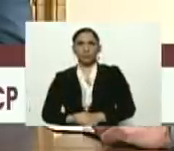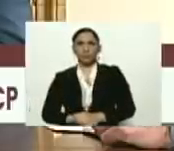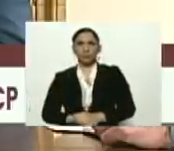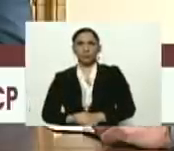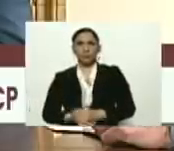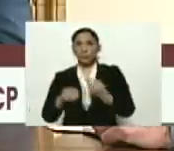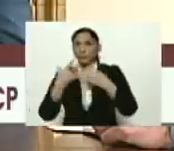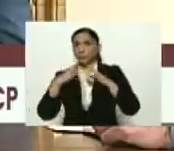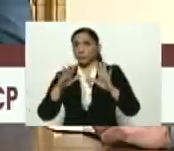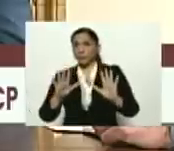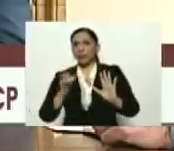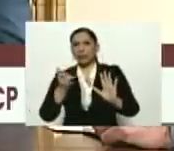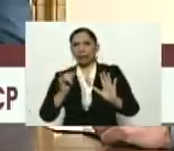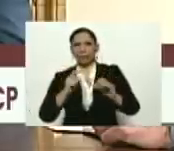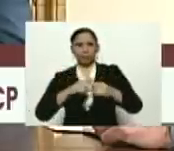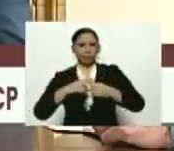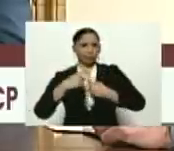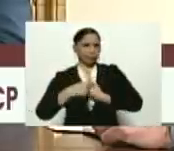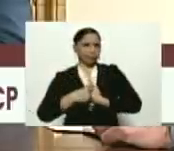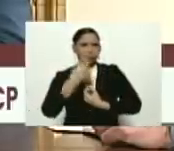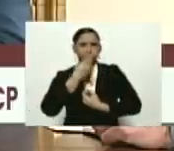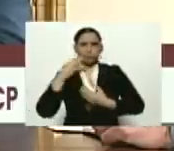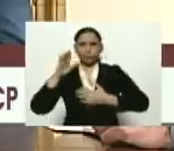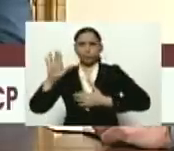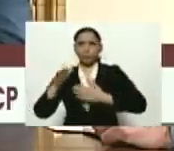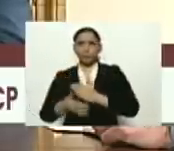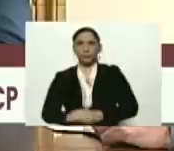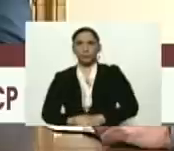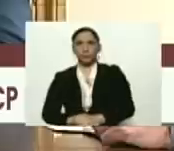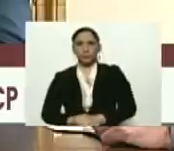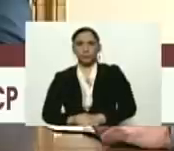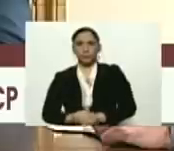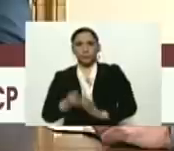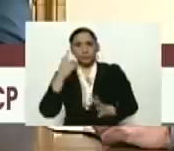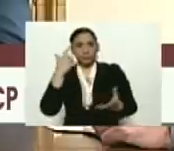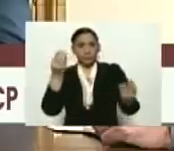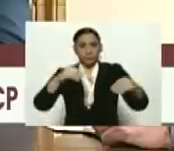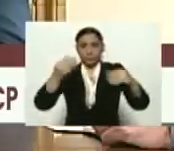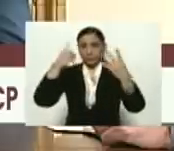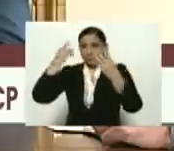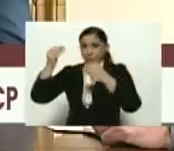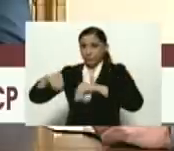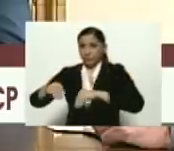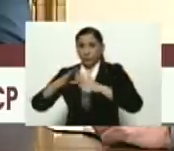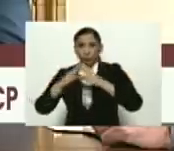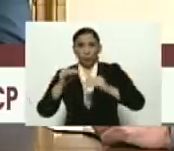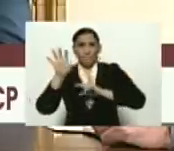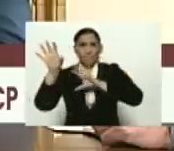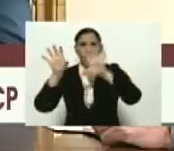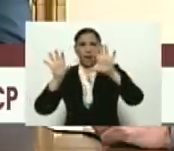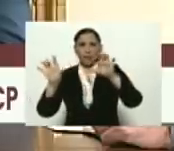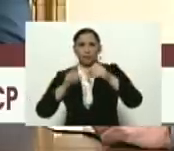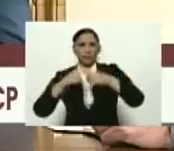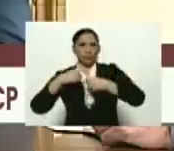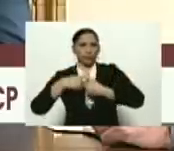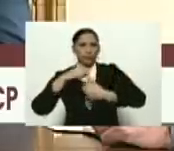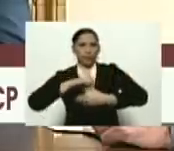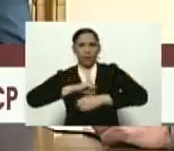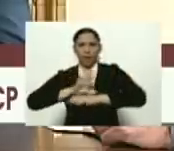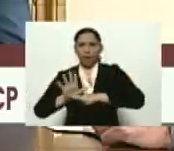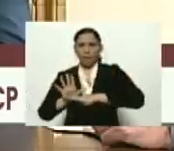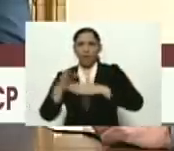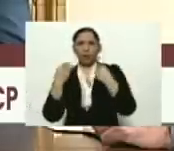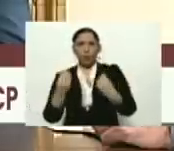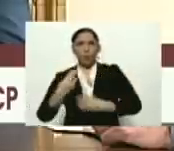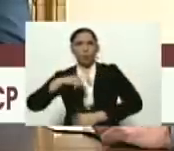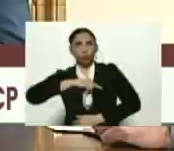Bueno, hay un conjunto de compromisos comunes de todos los países ALBA, y como sabemos,